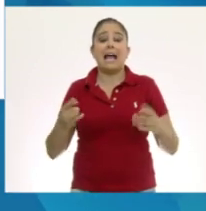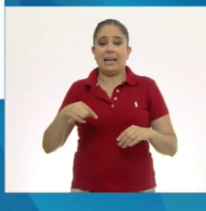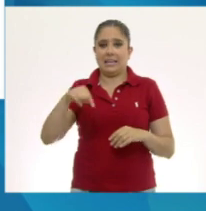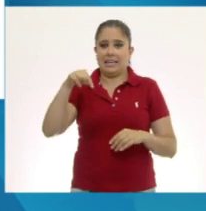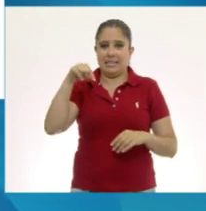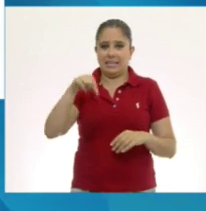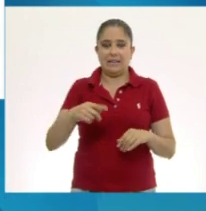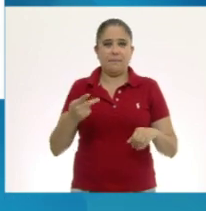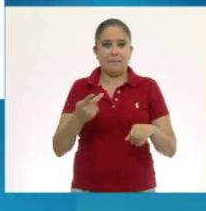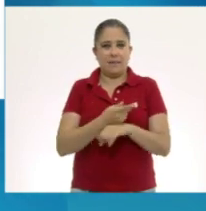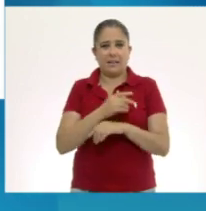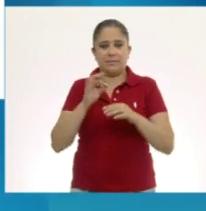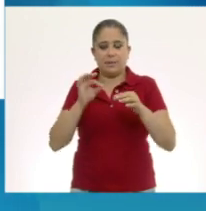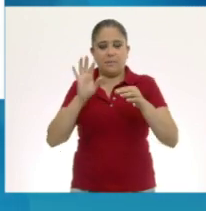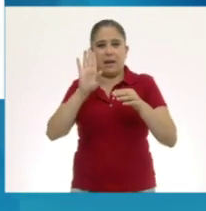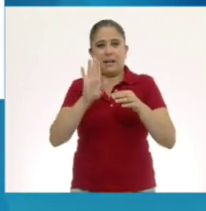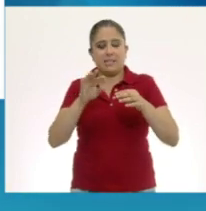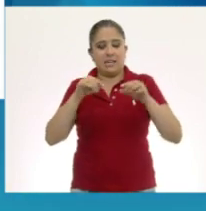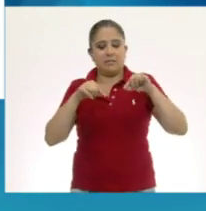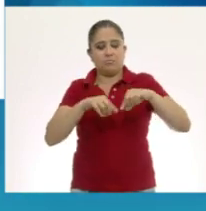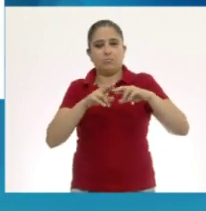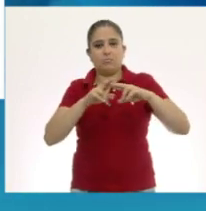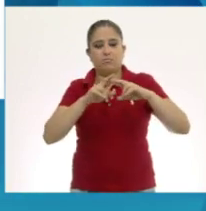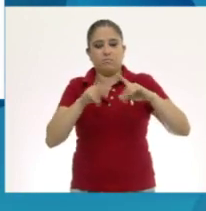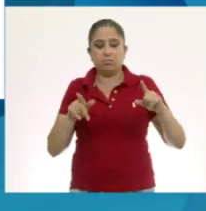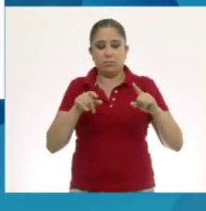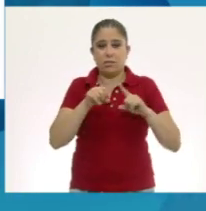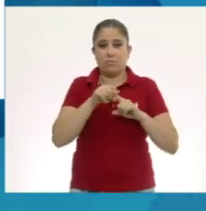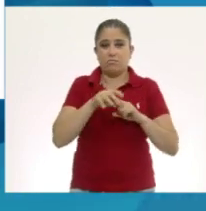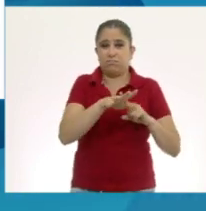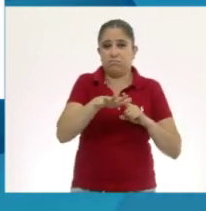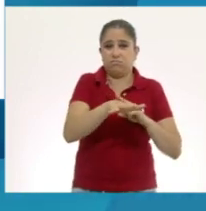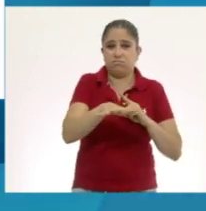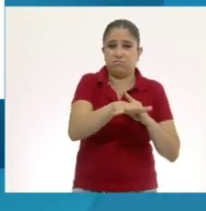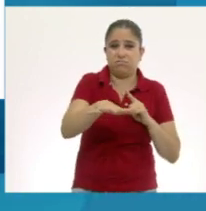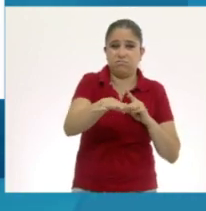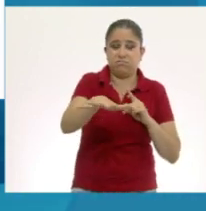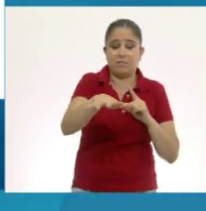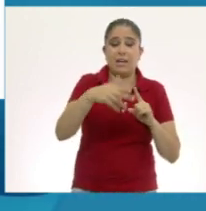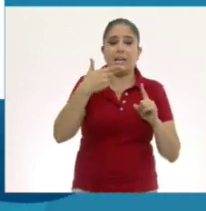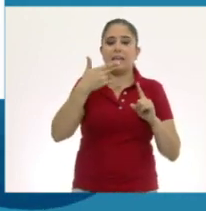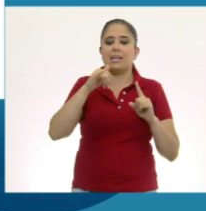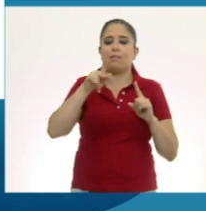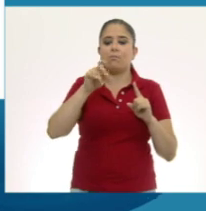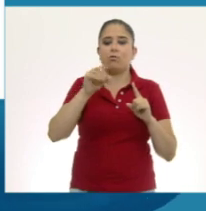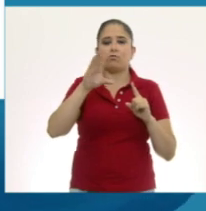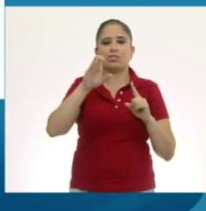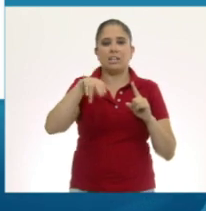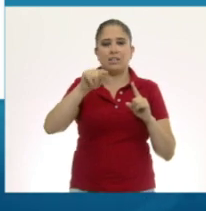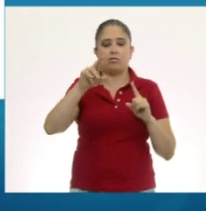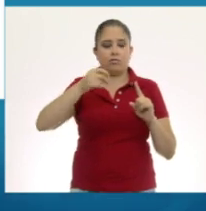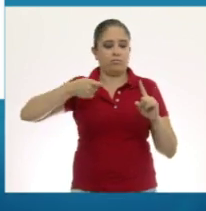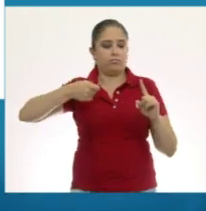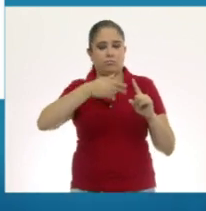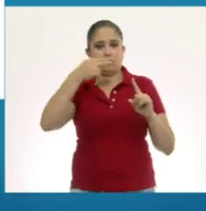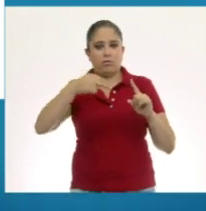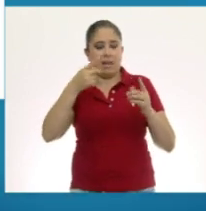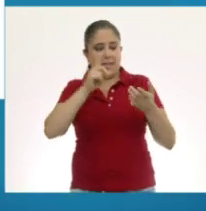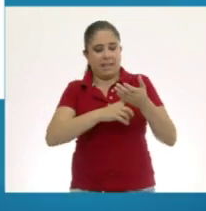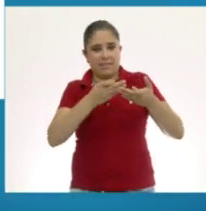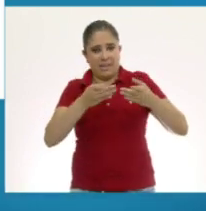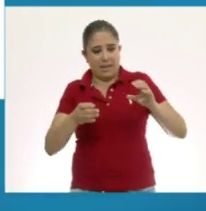un punto de quiebre y que se llama hipocentro, que está en la corteza